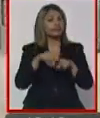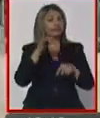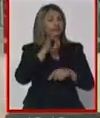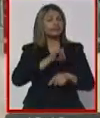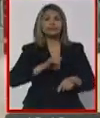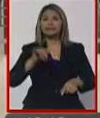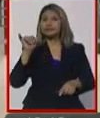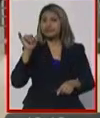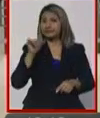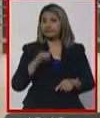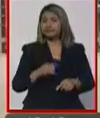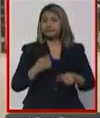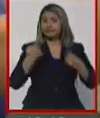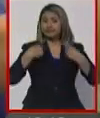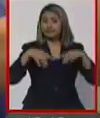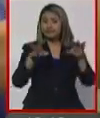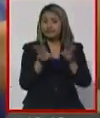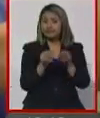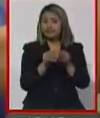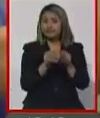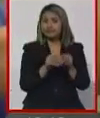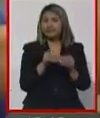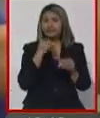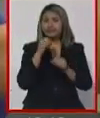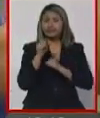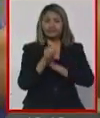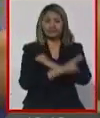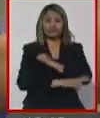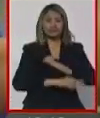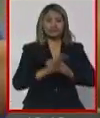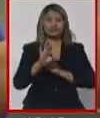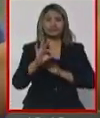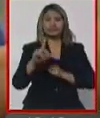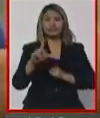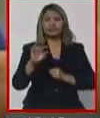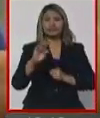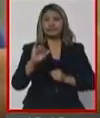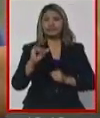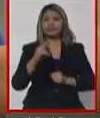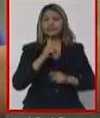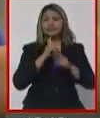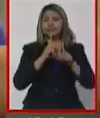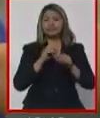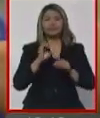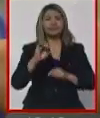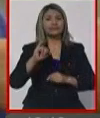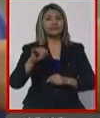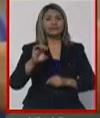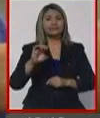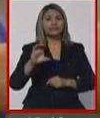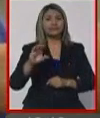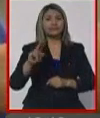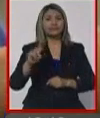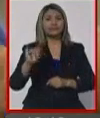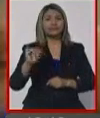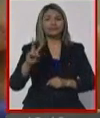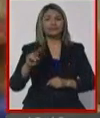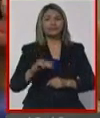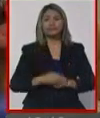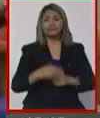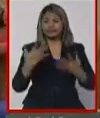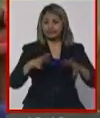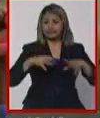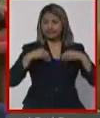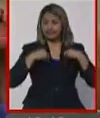ayer, ¿no?, en ir a la asamblea que dicta el Nacional Florida por orden del Ejecutivo de la Federación.